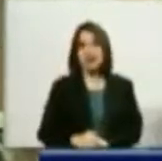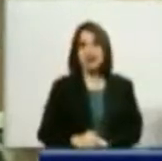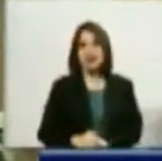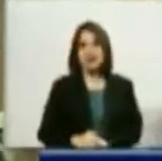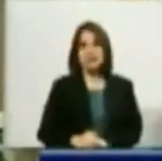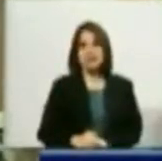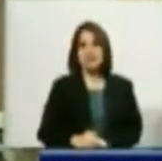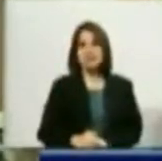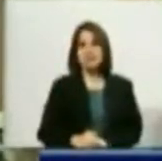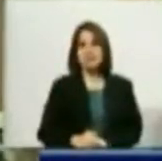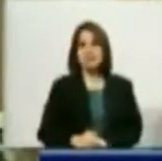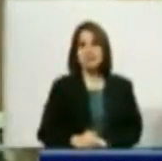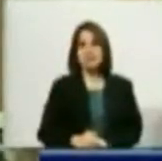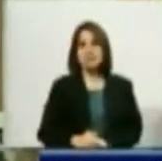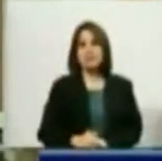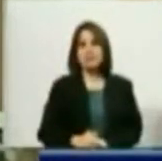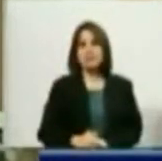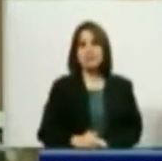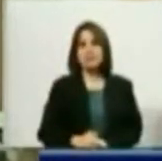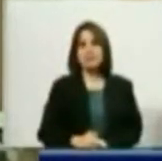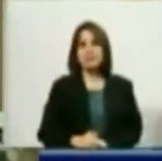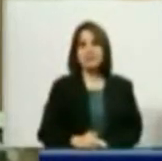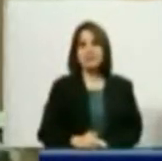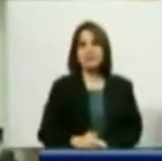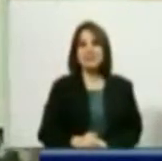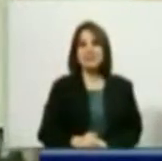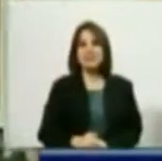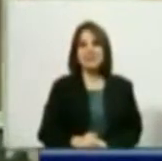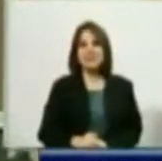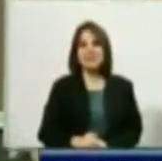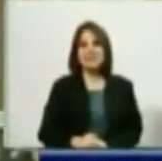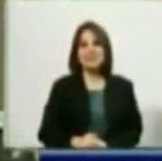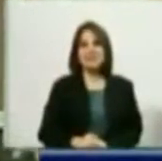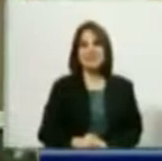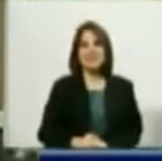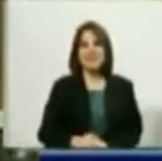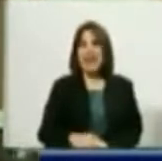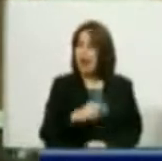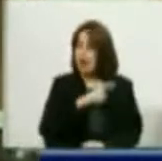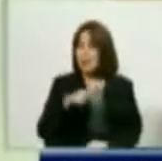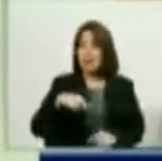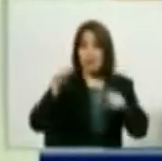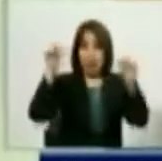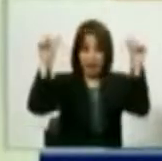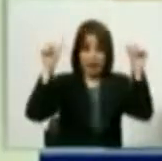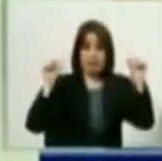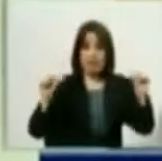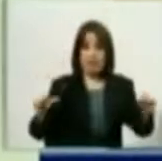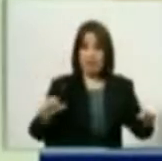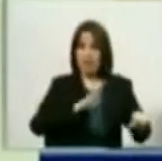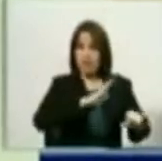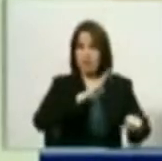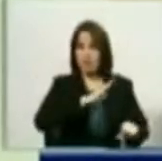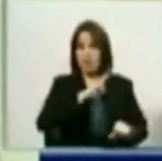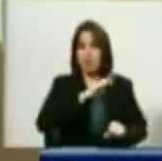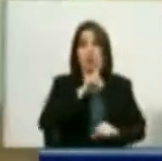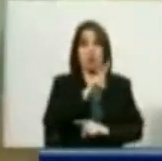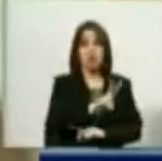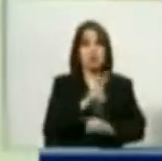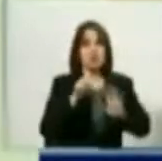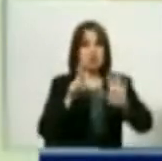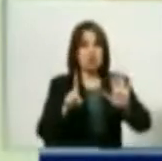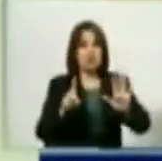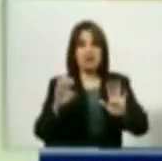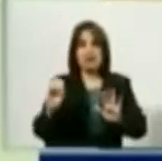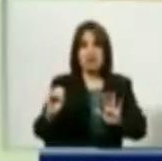con más de Esta es la cartelera de nosotros con más de 260 acuerdos